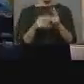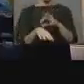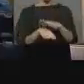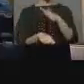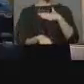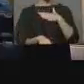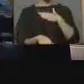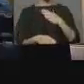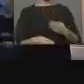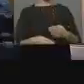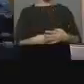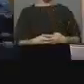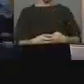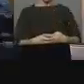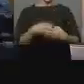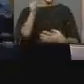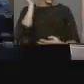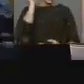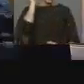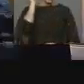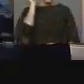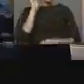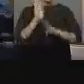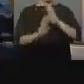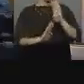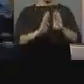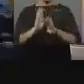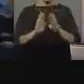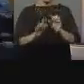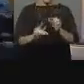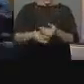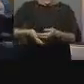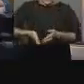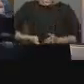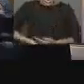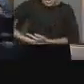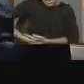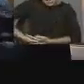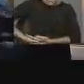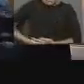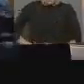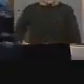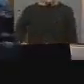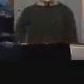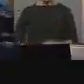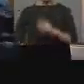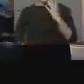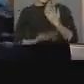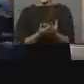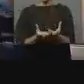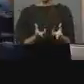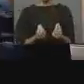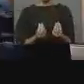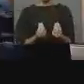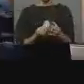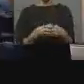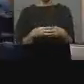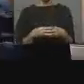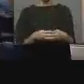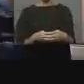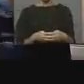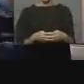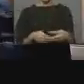salud reproductiva de la mujer y el cuidado del recién nacido. Chile posee la mayor cantidad de